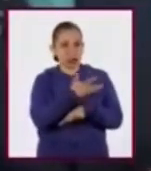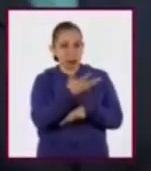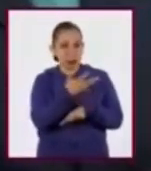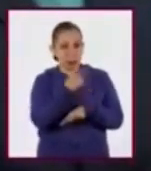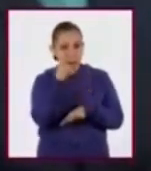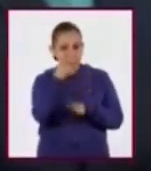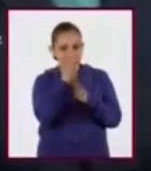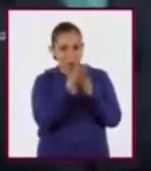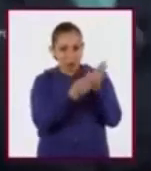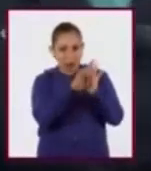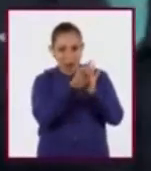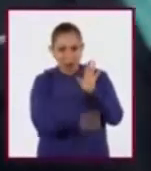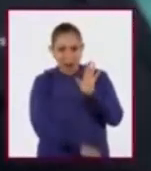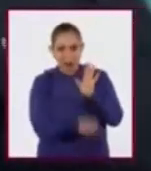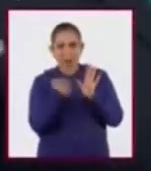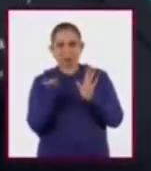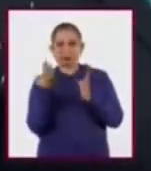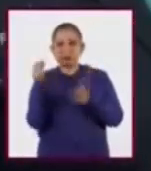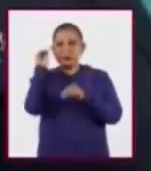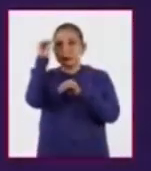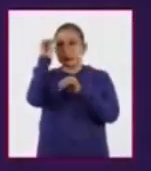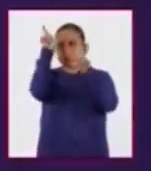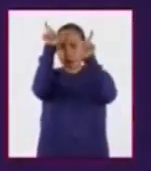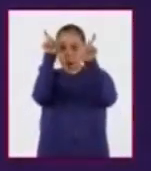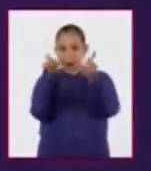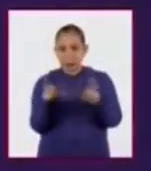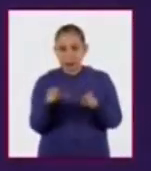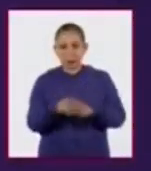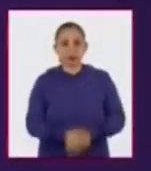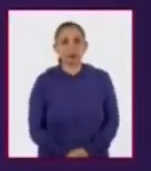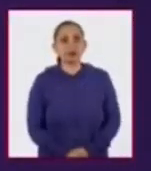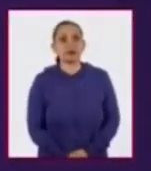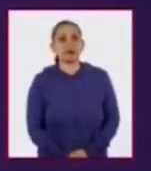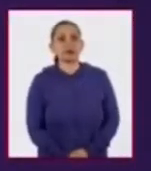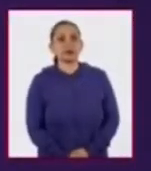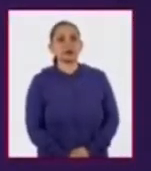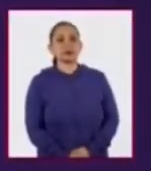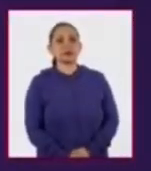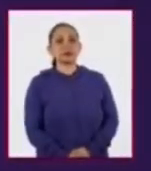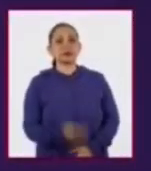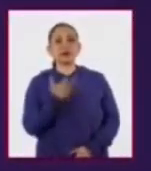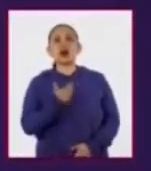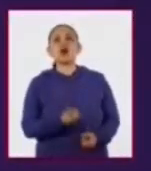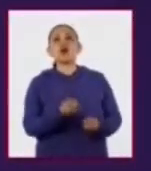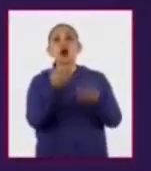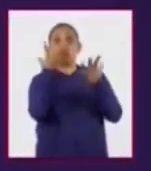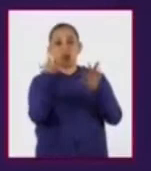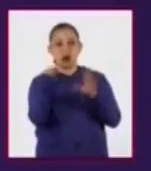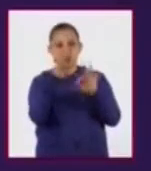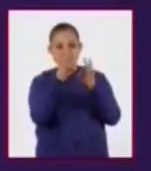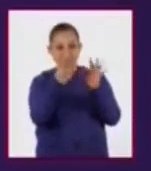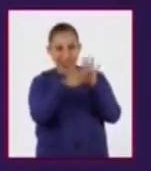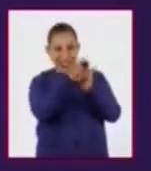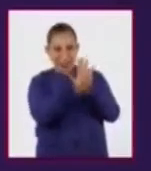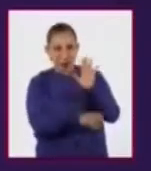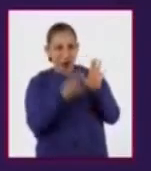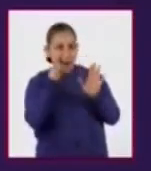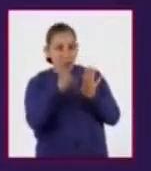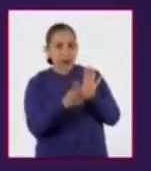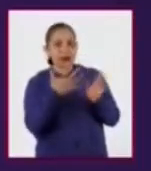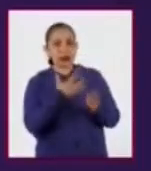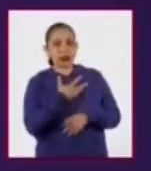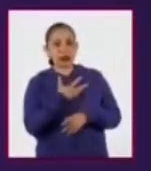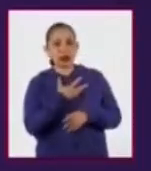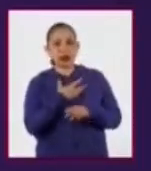de él. Completemos la tabla que se presenta en pantalla. Contamos en nuestro modelo atómico y